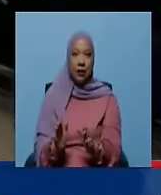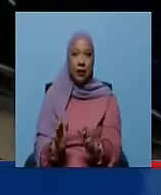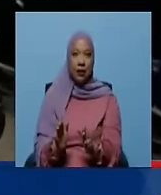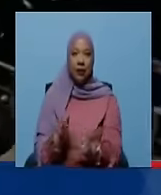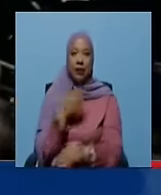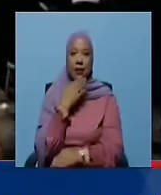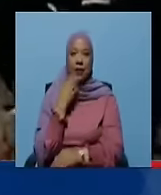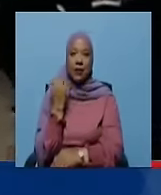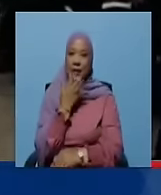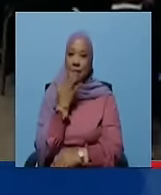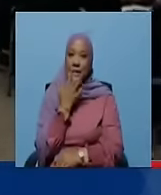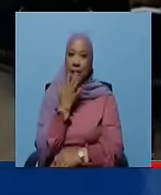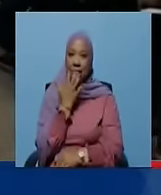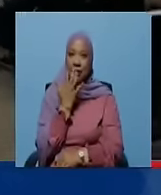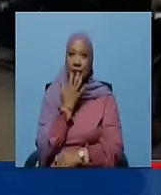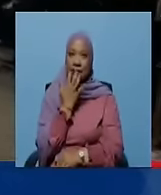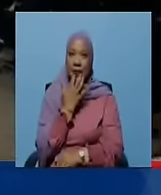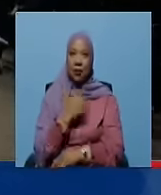¿Ah?